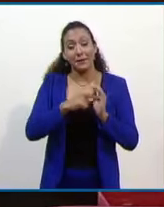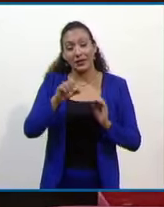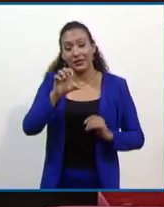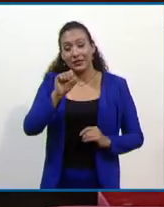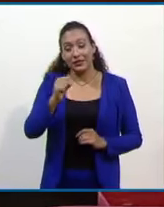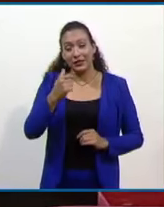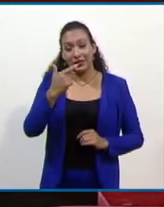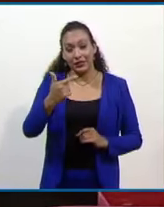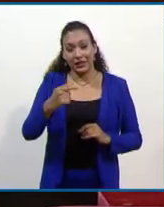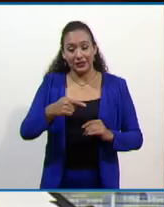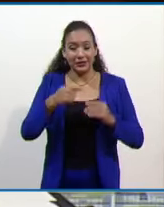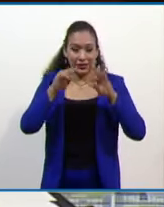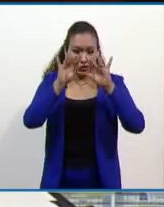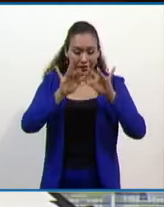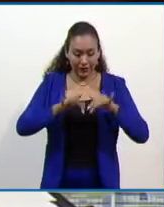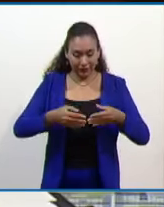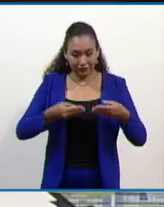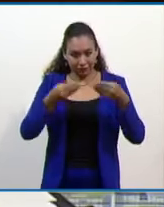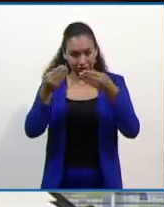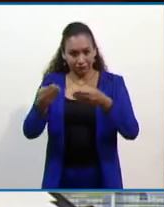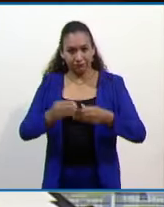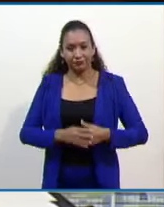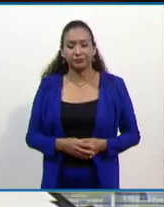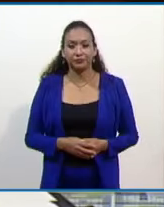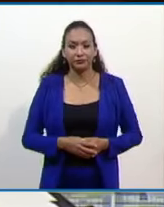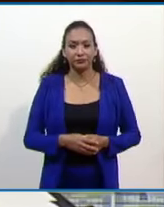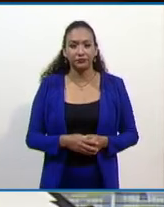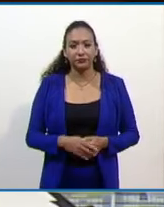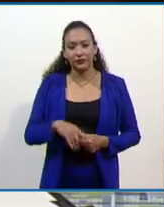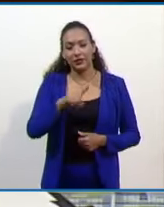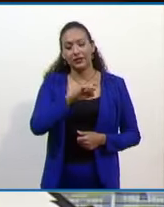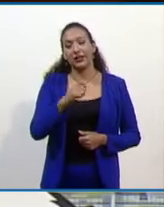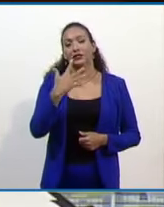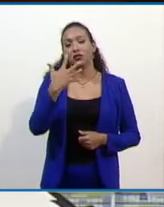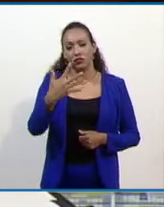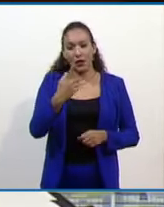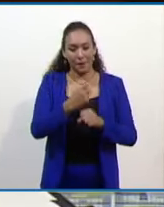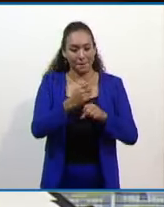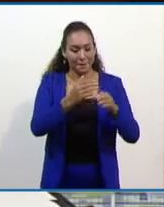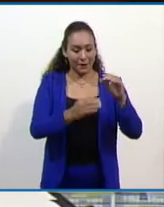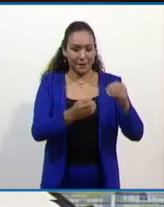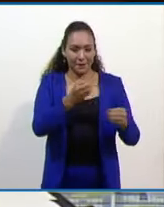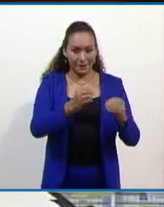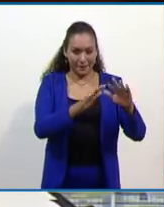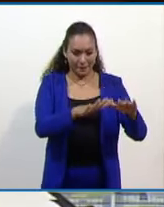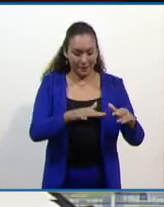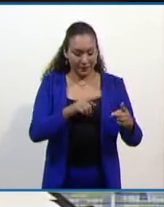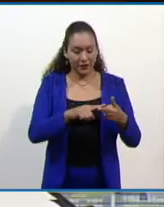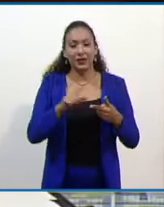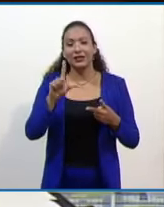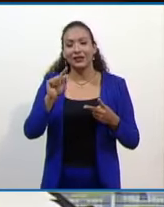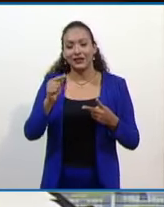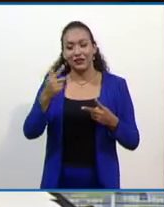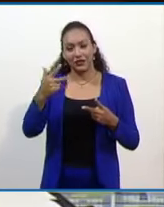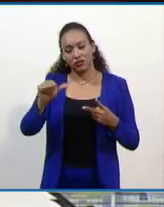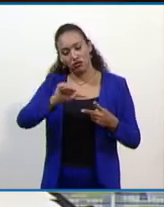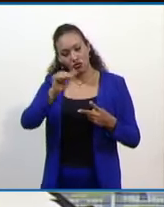1,067 promociones correspondientes, 105 a la primera sala, 78 a la segunda